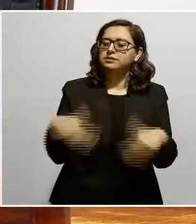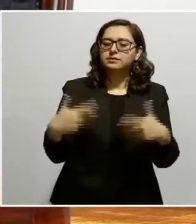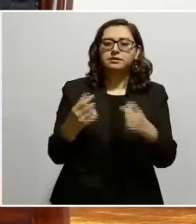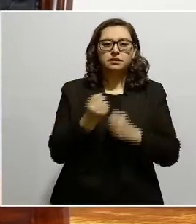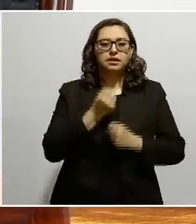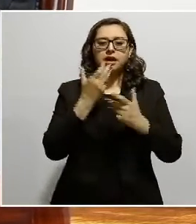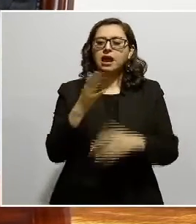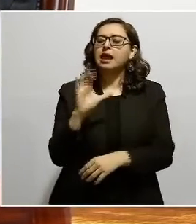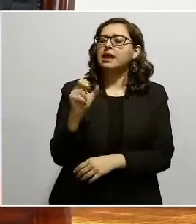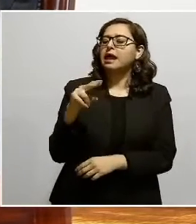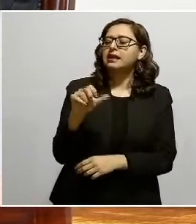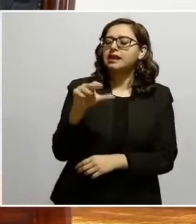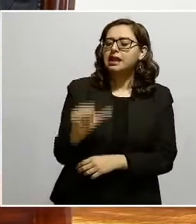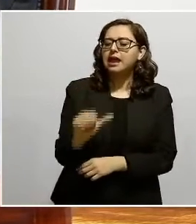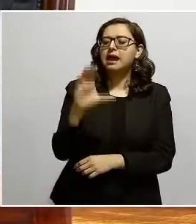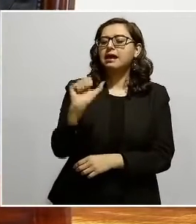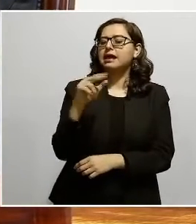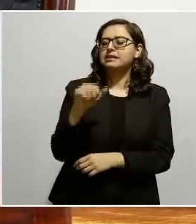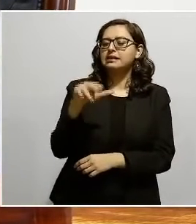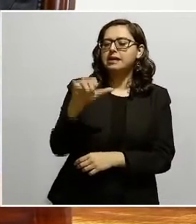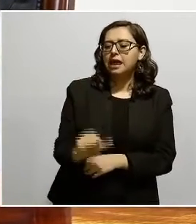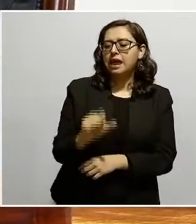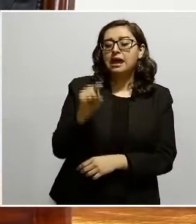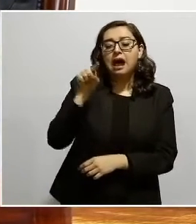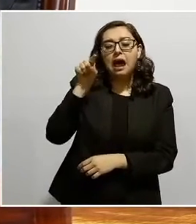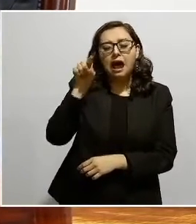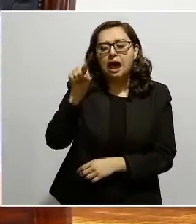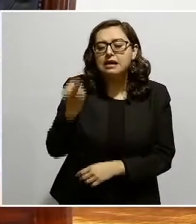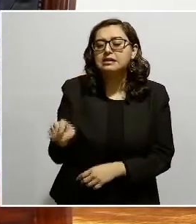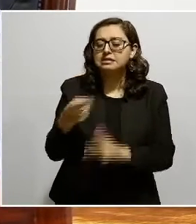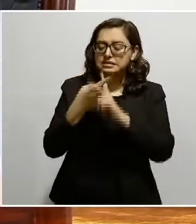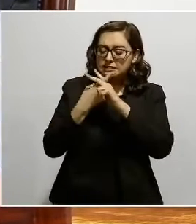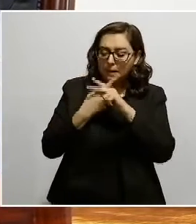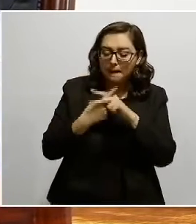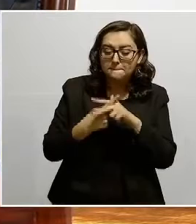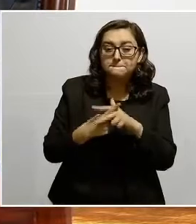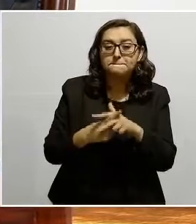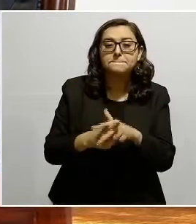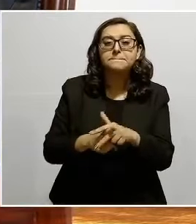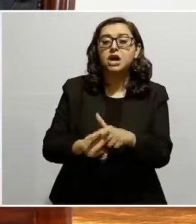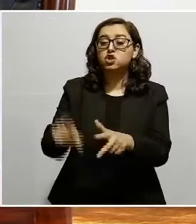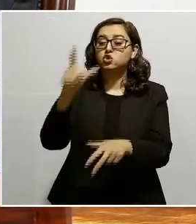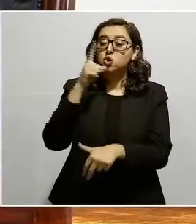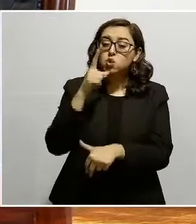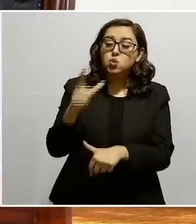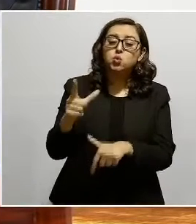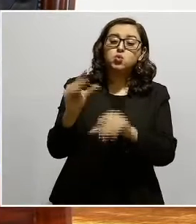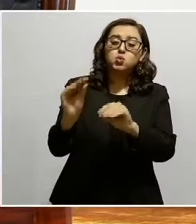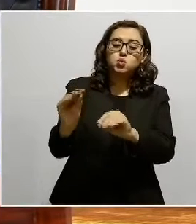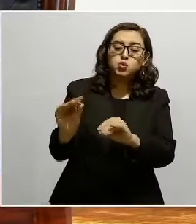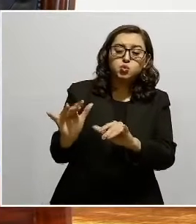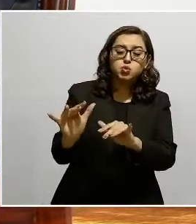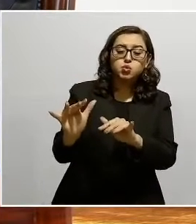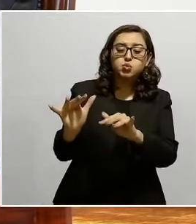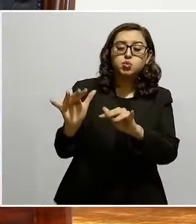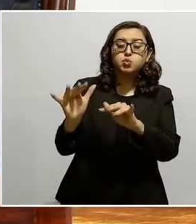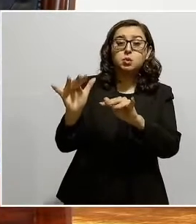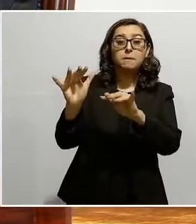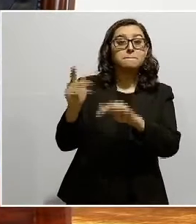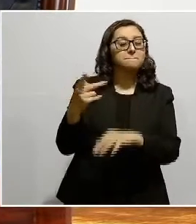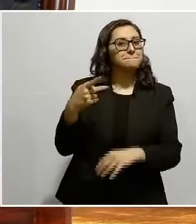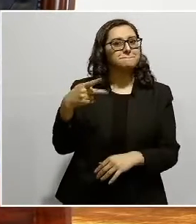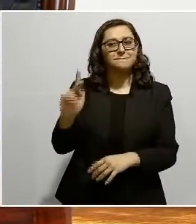tiros partieron los primeros alientos de una aurora que no ha dado la luz